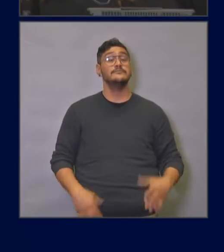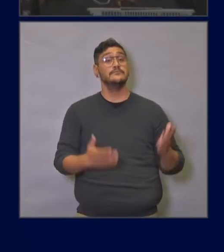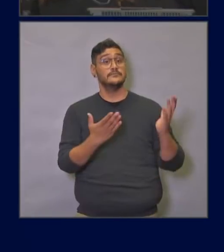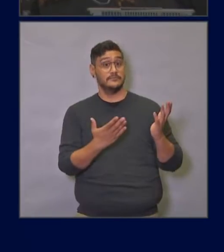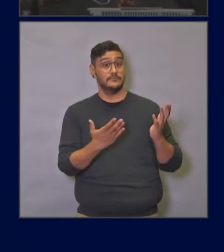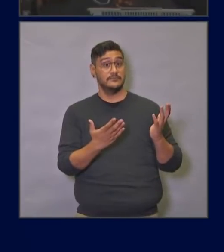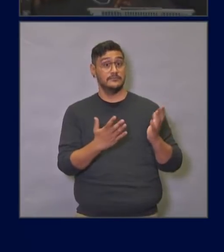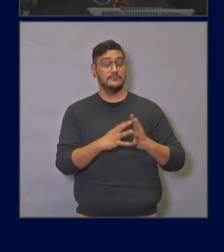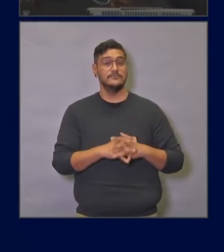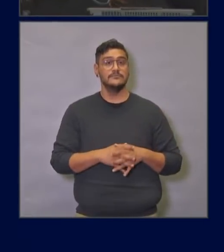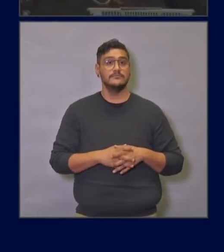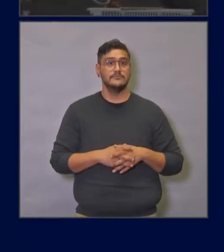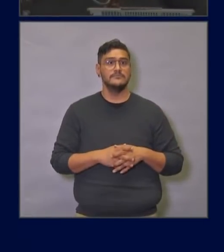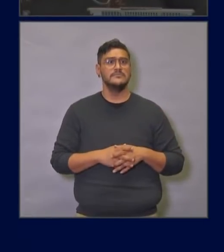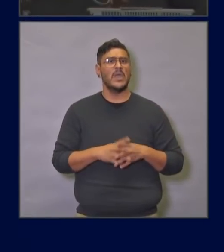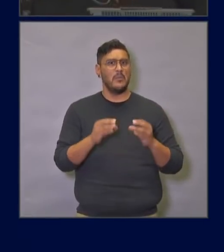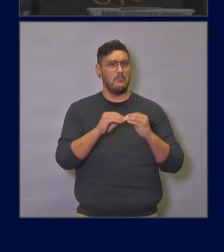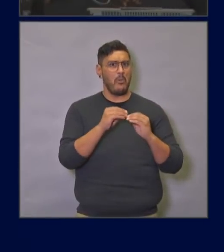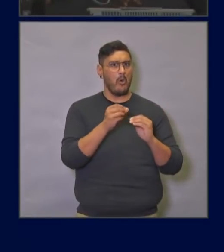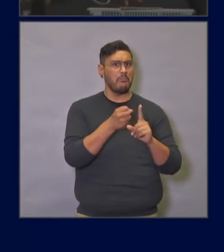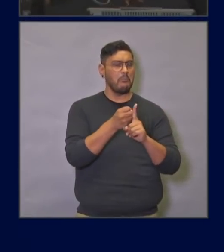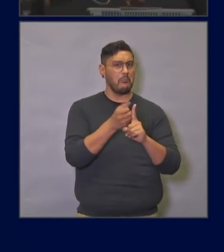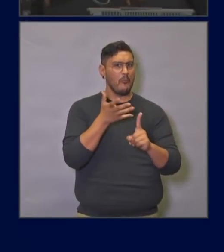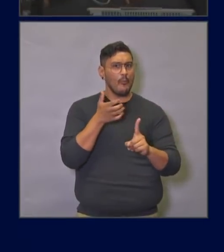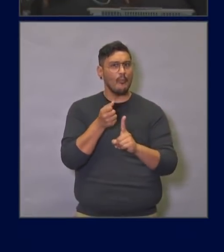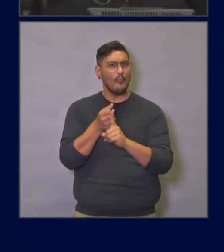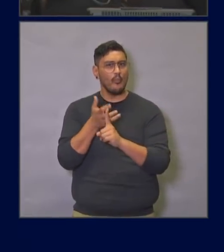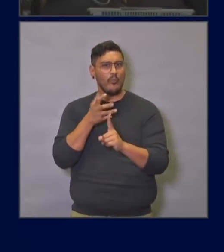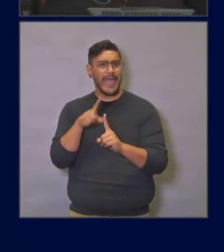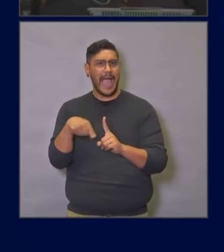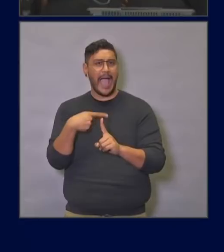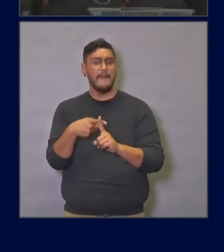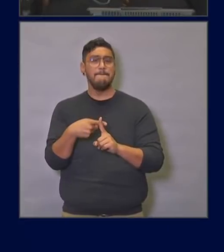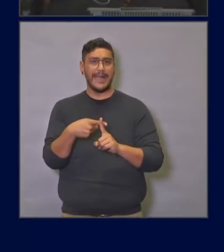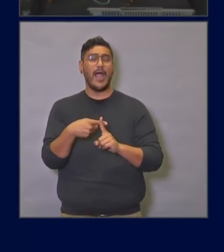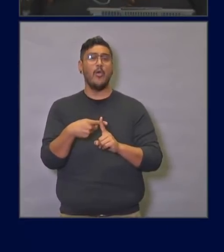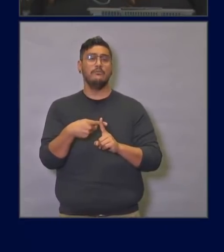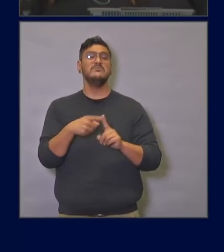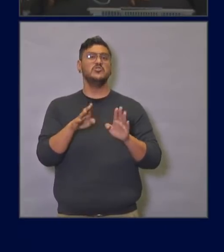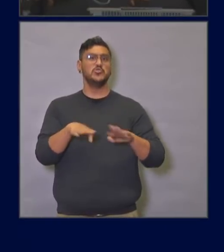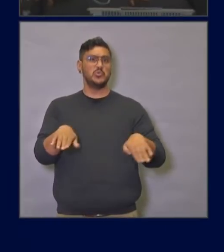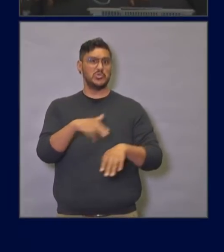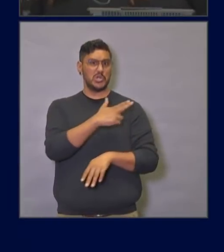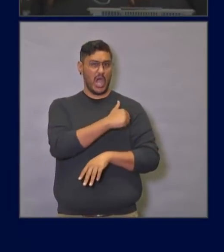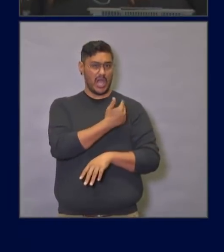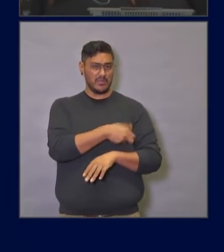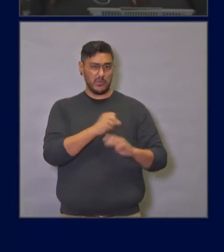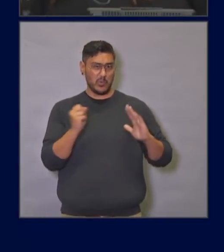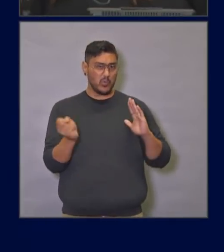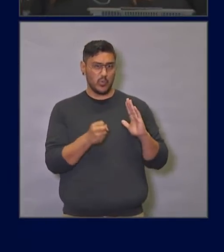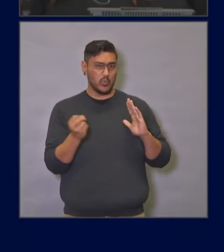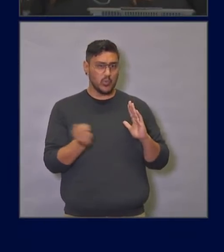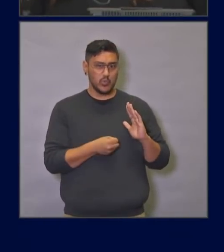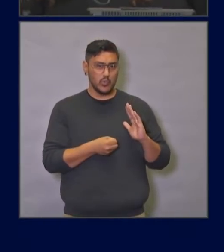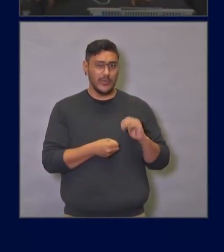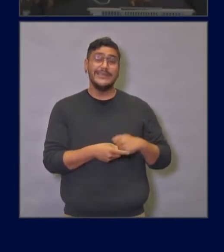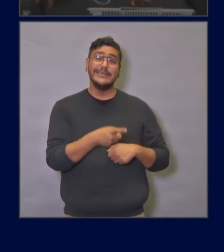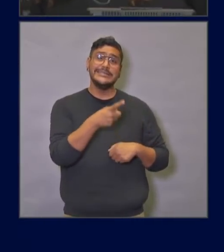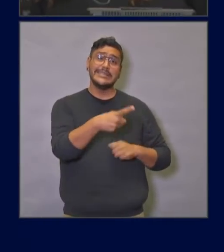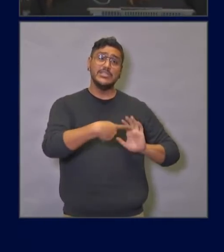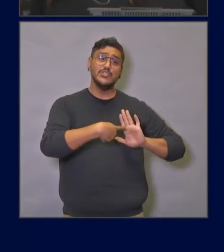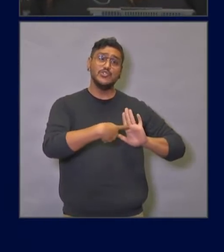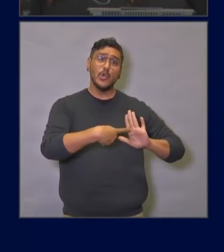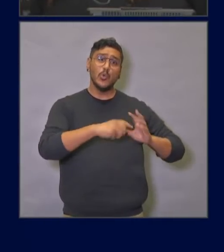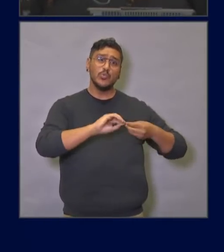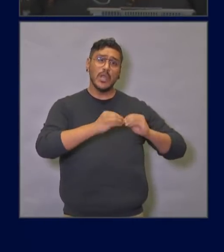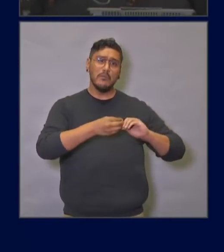Aquí puede ver con más detalle los datos de hospitalización pediátrica. Este gráfico representa un número